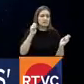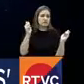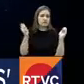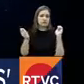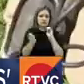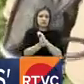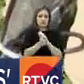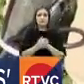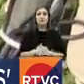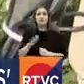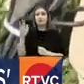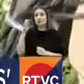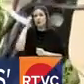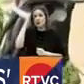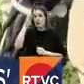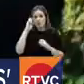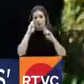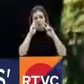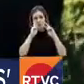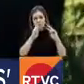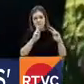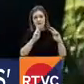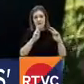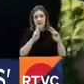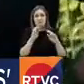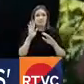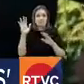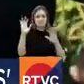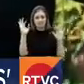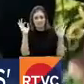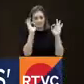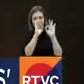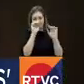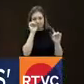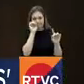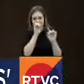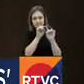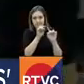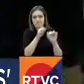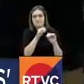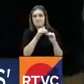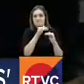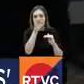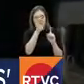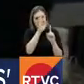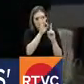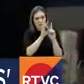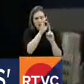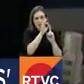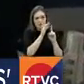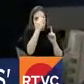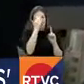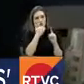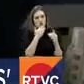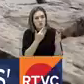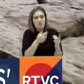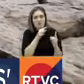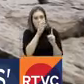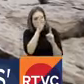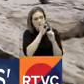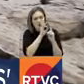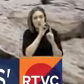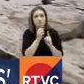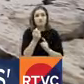Copernicus, programa científico de la Unión Europea cuyo foco es el monitoreo de esa variación en la temperatura, identificó en su más